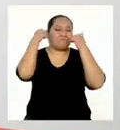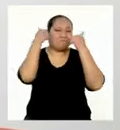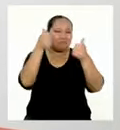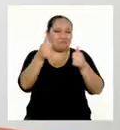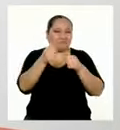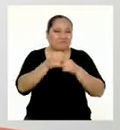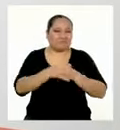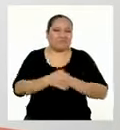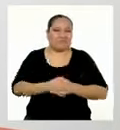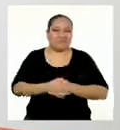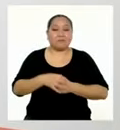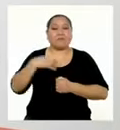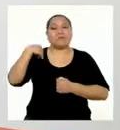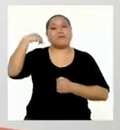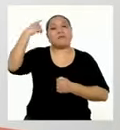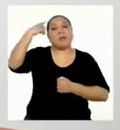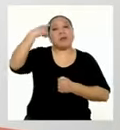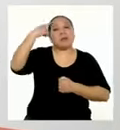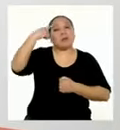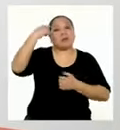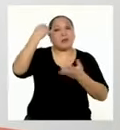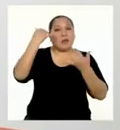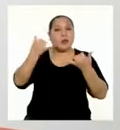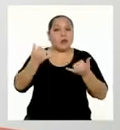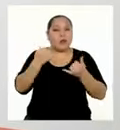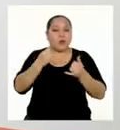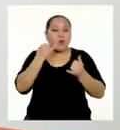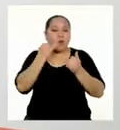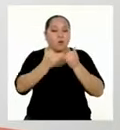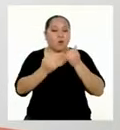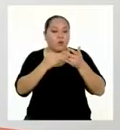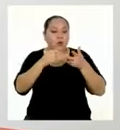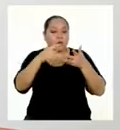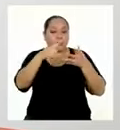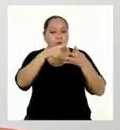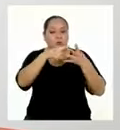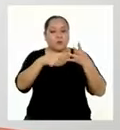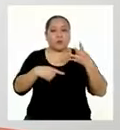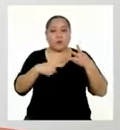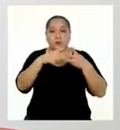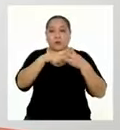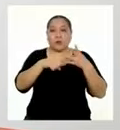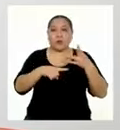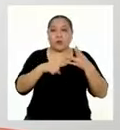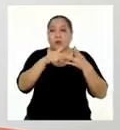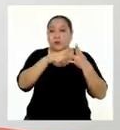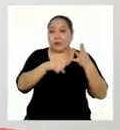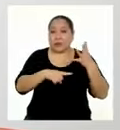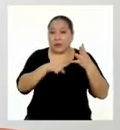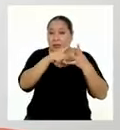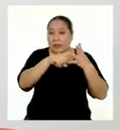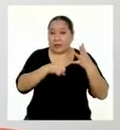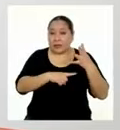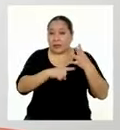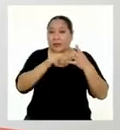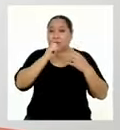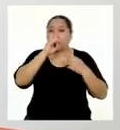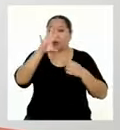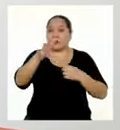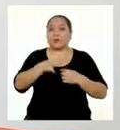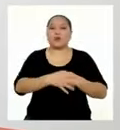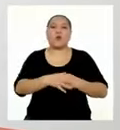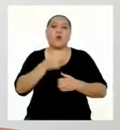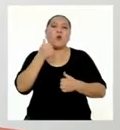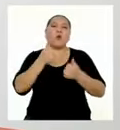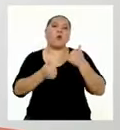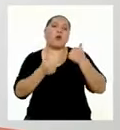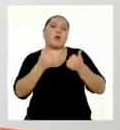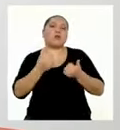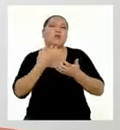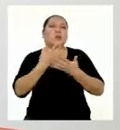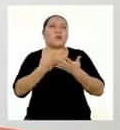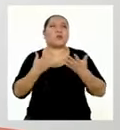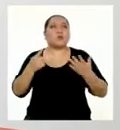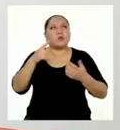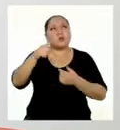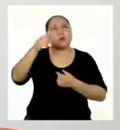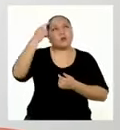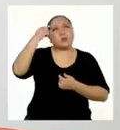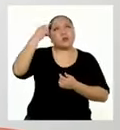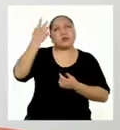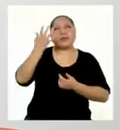Genial. Pensemos en los últimos 3 pasos que acabas de mencionar. ¿Qué factores crees